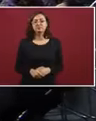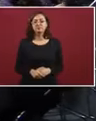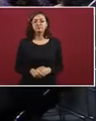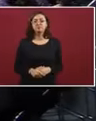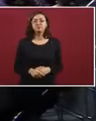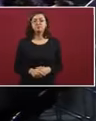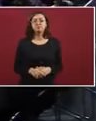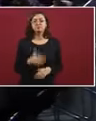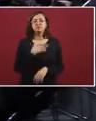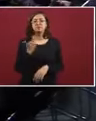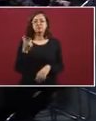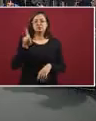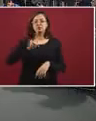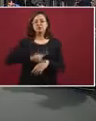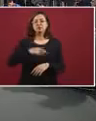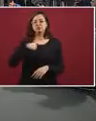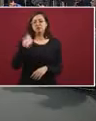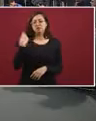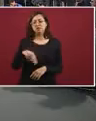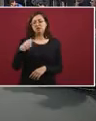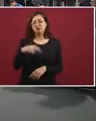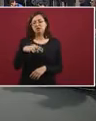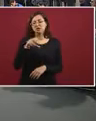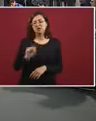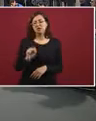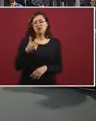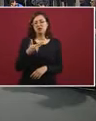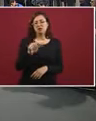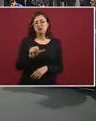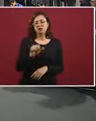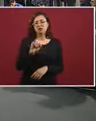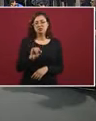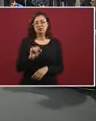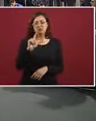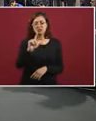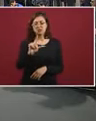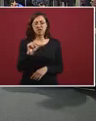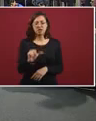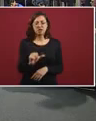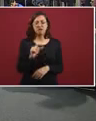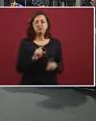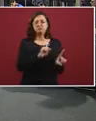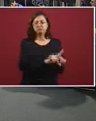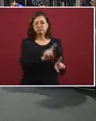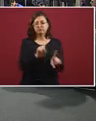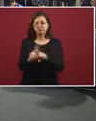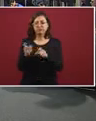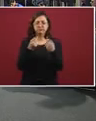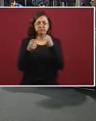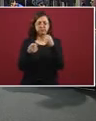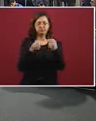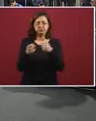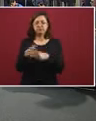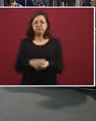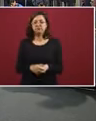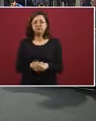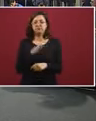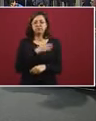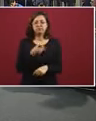Buenos días, Shaila Rosagel, corresponsal de Grupo Gili, El Imparcial de Sonora, La Crónica y Frontera de Tijuana. Buenos